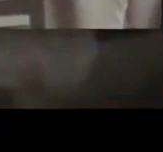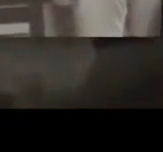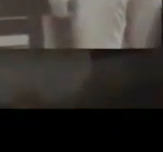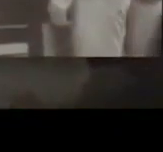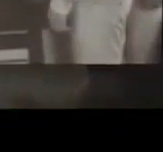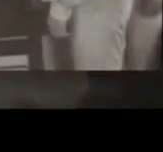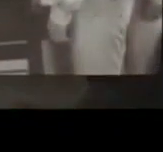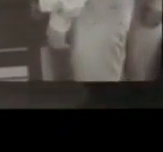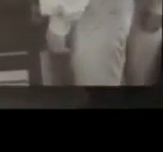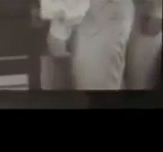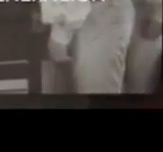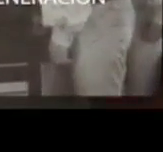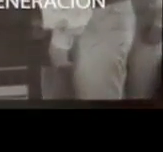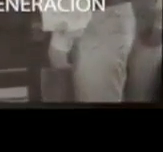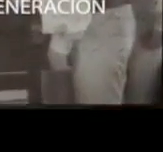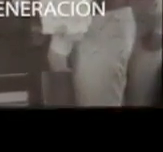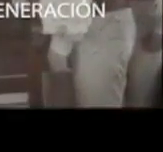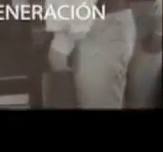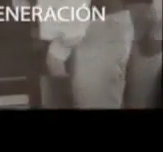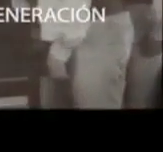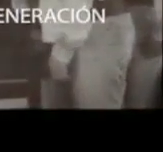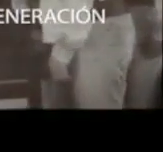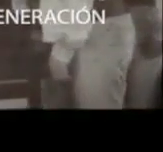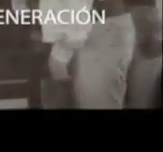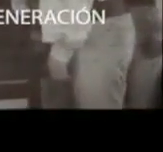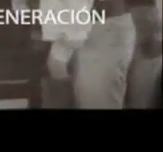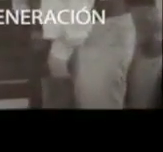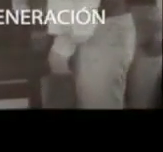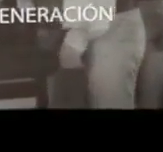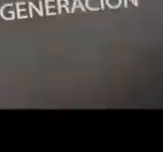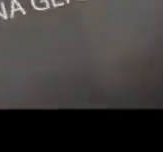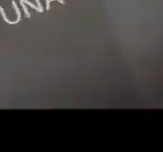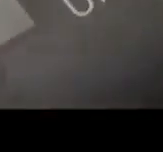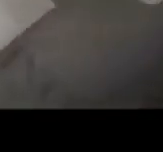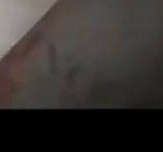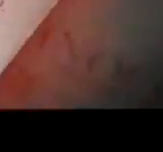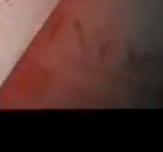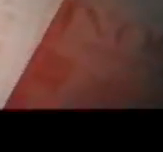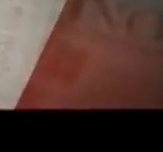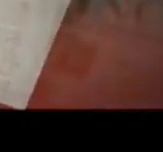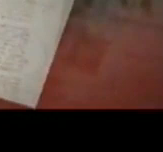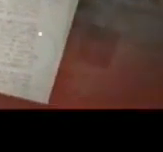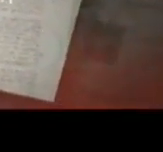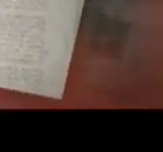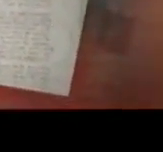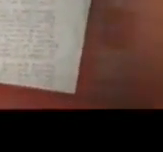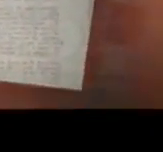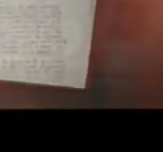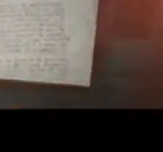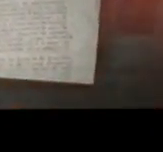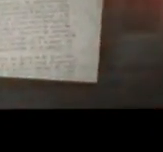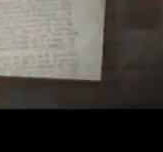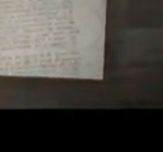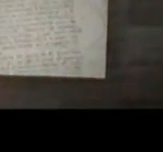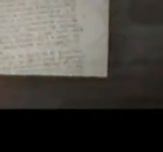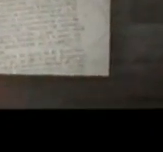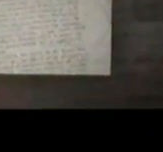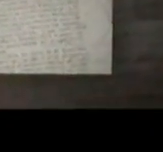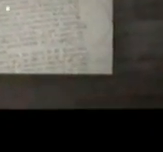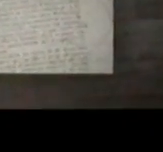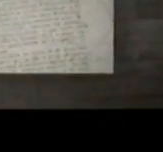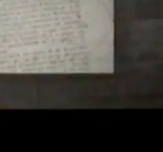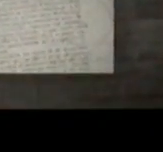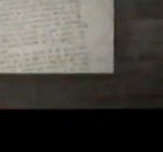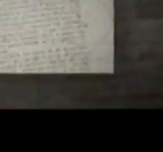tinta y papel toda la grandeza de una generación. Nace el Correo del Orinoco, primer periódico de la